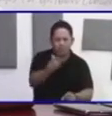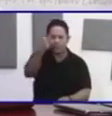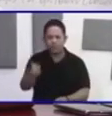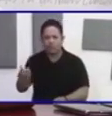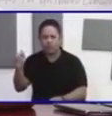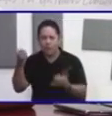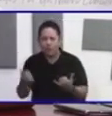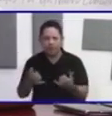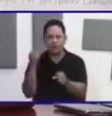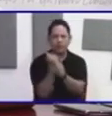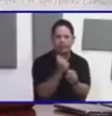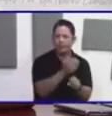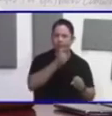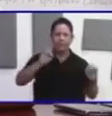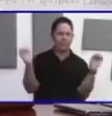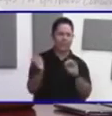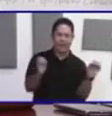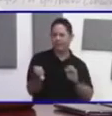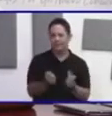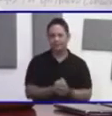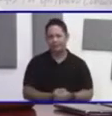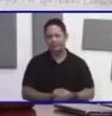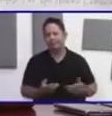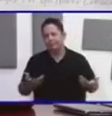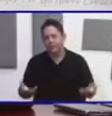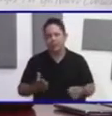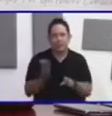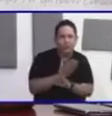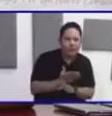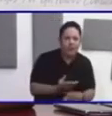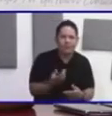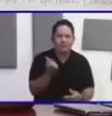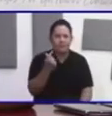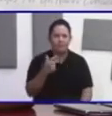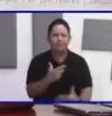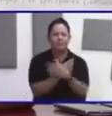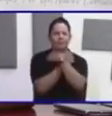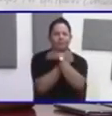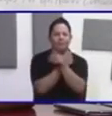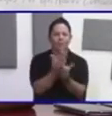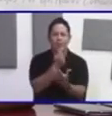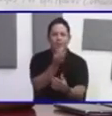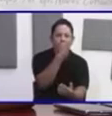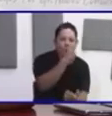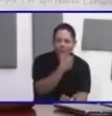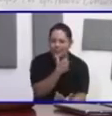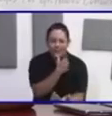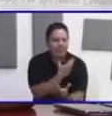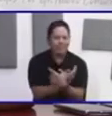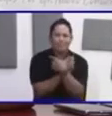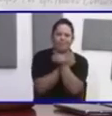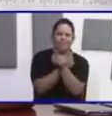encuentran sin trabajo, tienen desde luego dificultades, problemas para obtener el alimento, dificultades